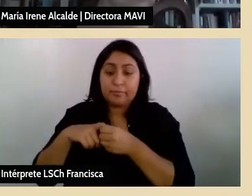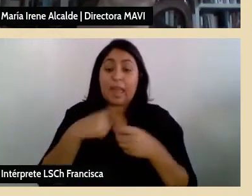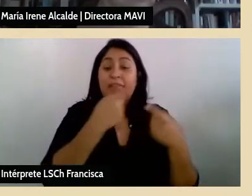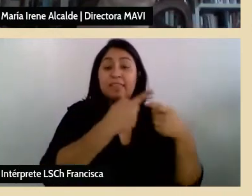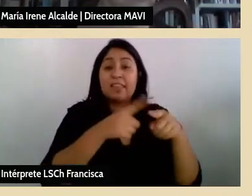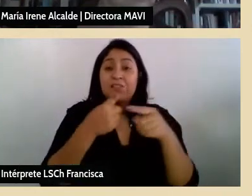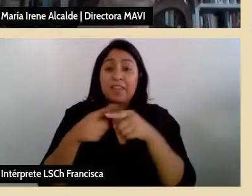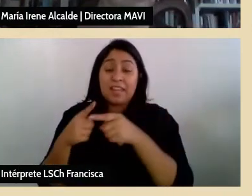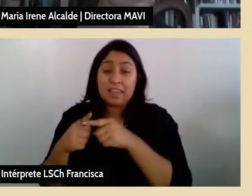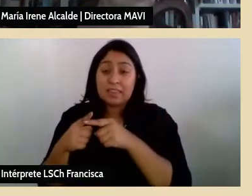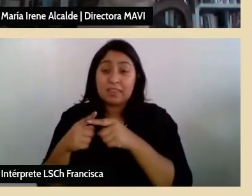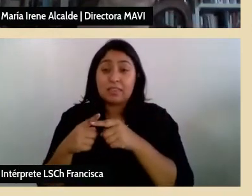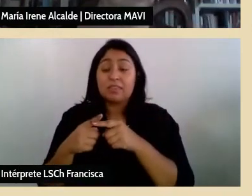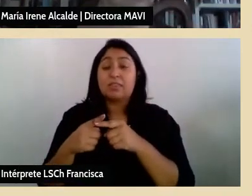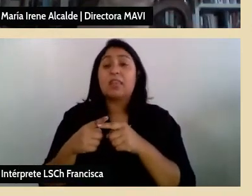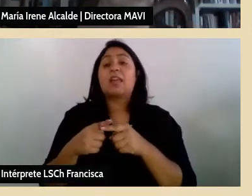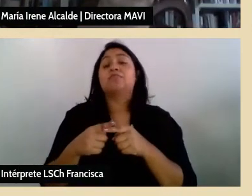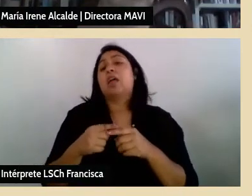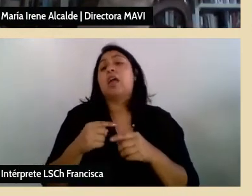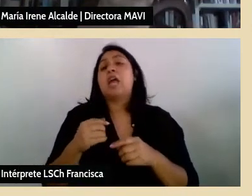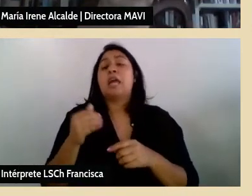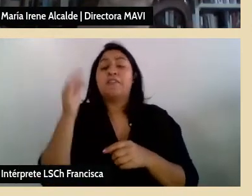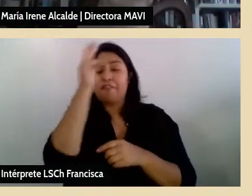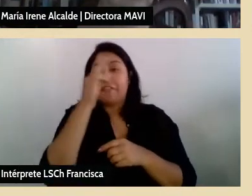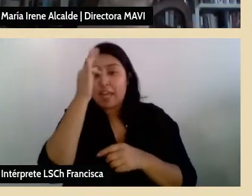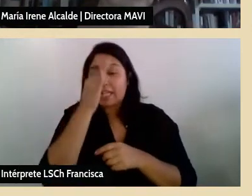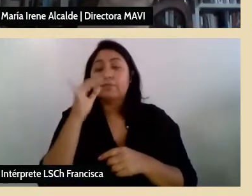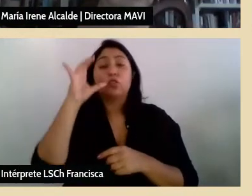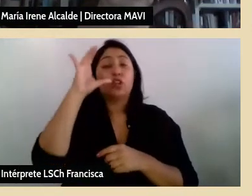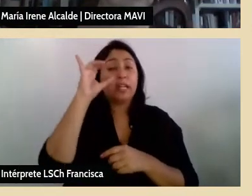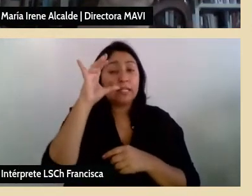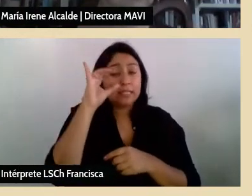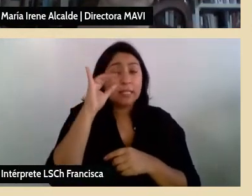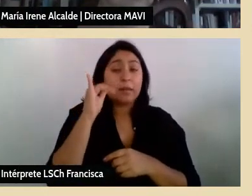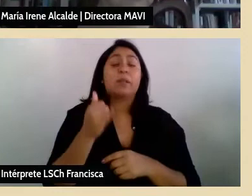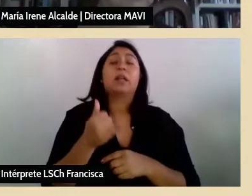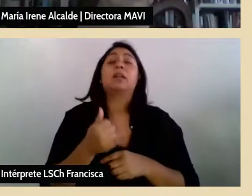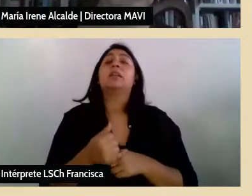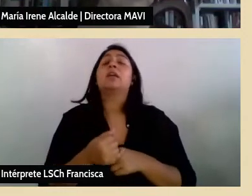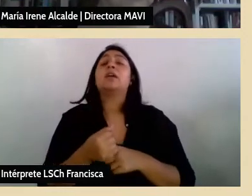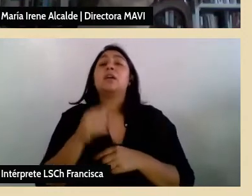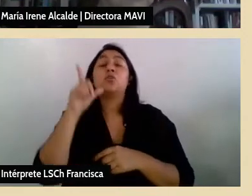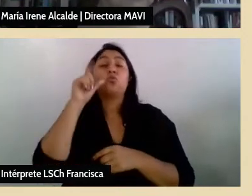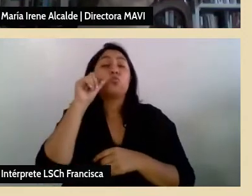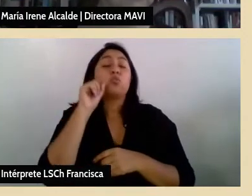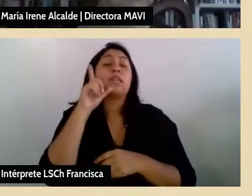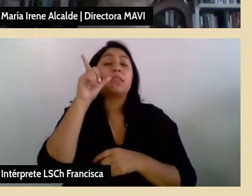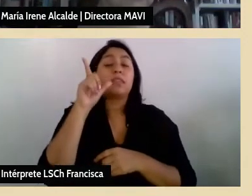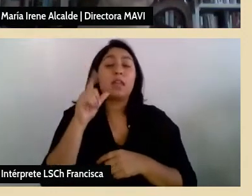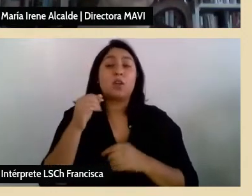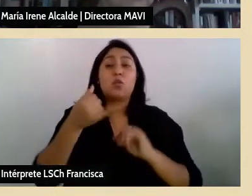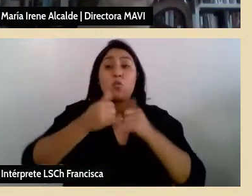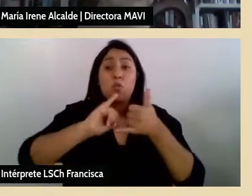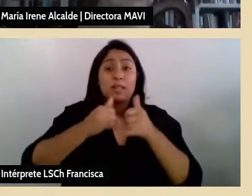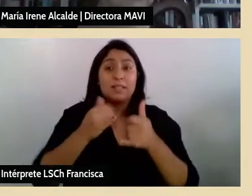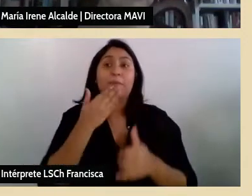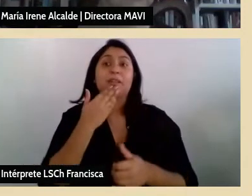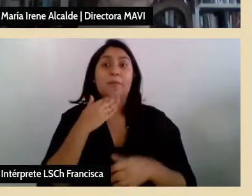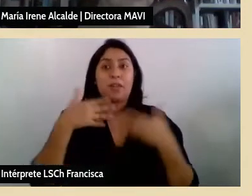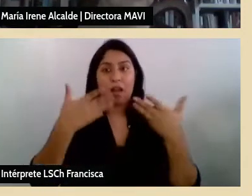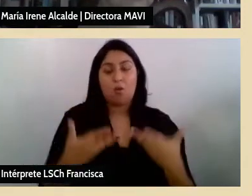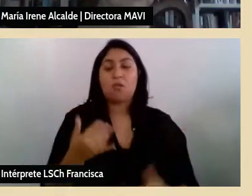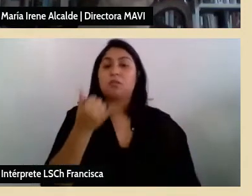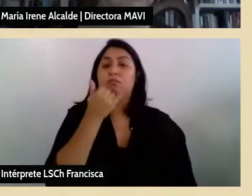plataformas: Instagram, Facebook, Twitter, WhatsApp, incluso, y ahora, sobre todo, en el canal de YouTube. En